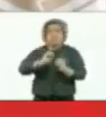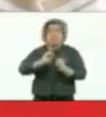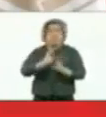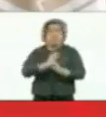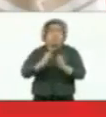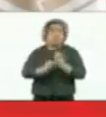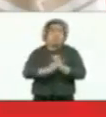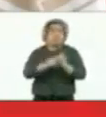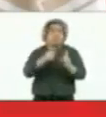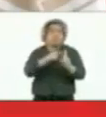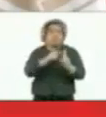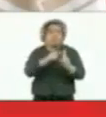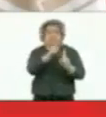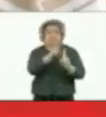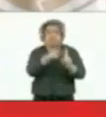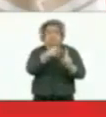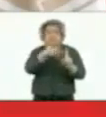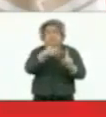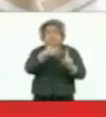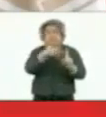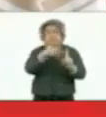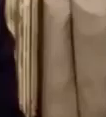se quitaron la máscara, por decir así.